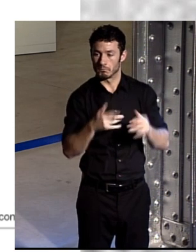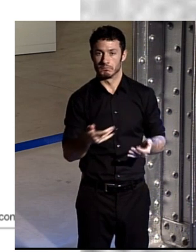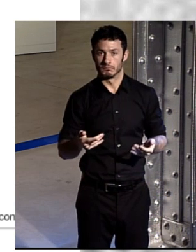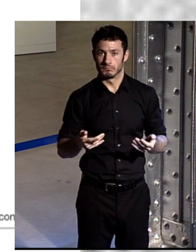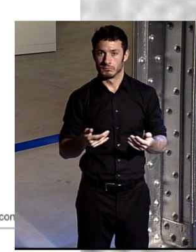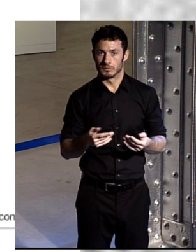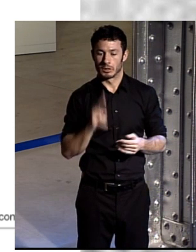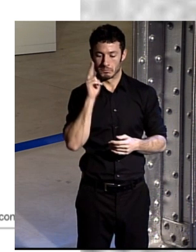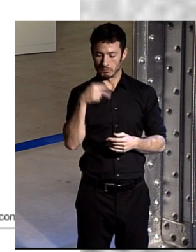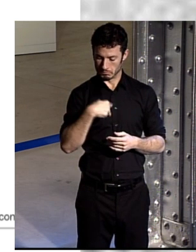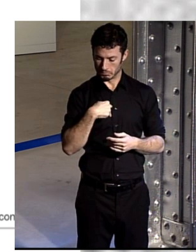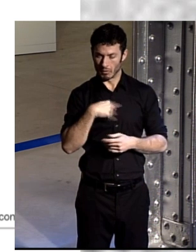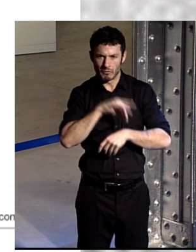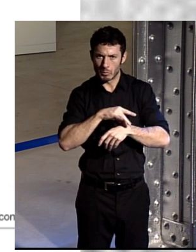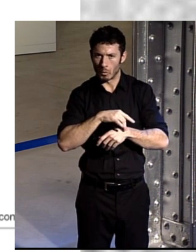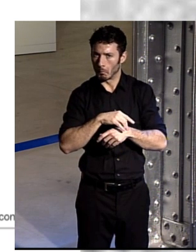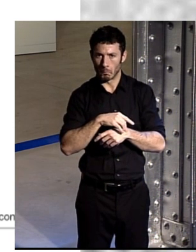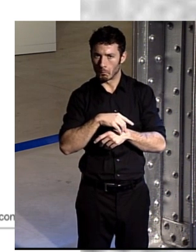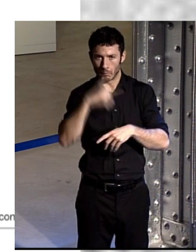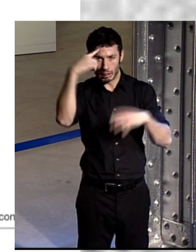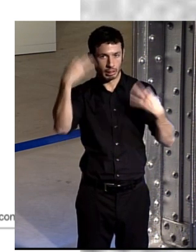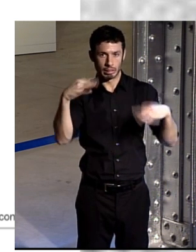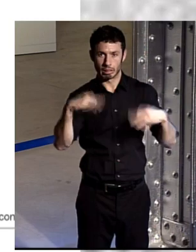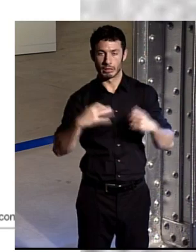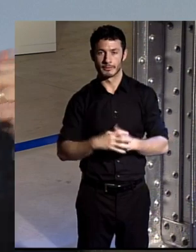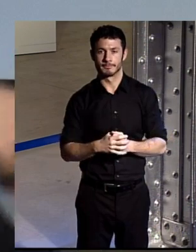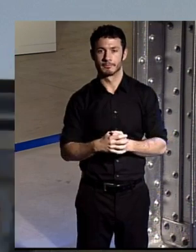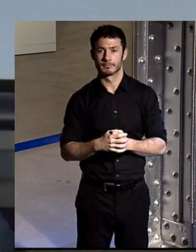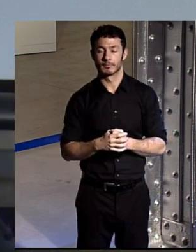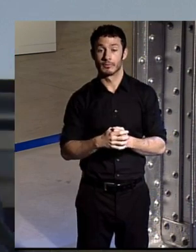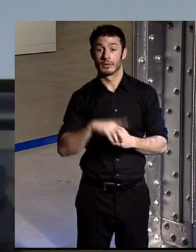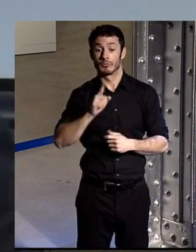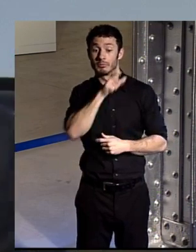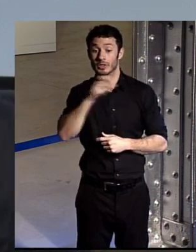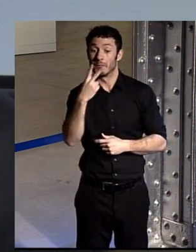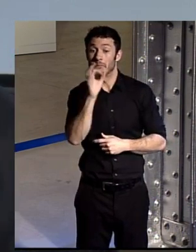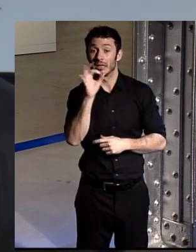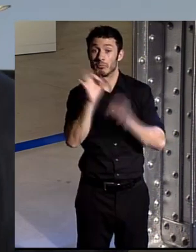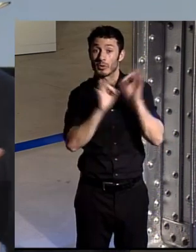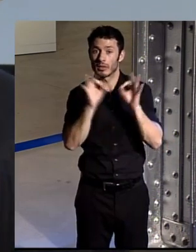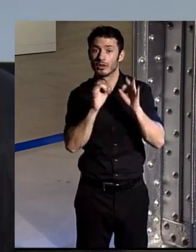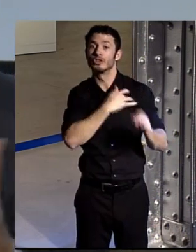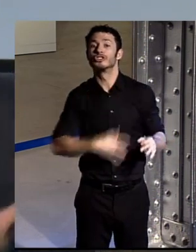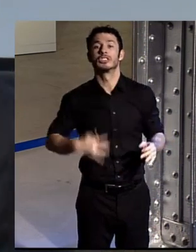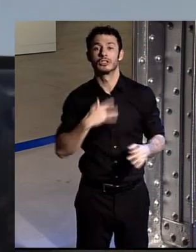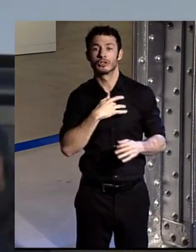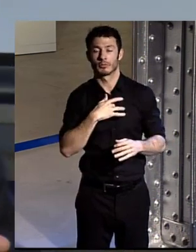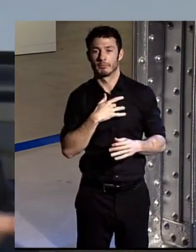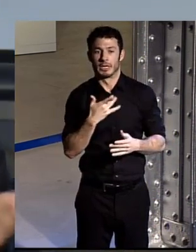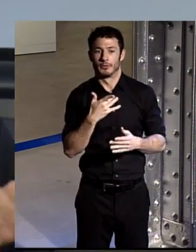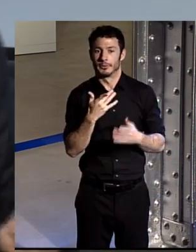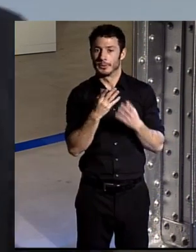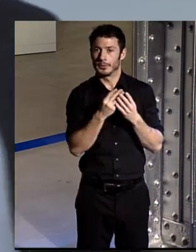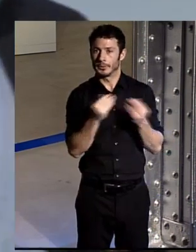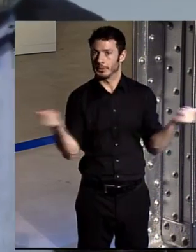infectado. Y en el 20% de las personas produce esos síntomas que se pasan en unos pocos días, ¿vale? El virus se transmite